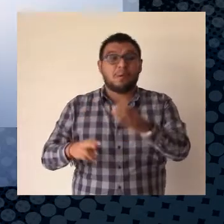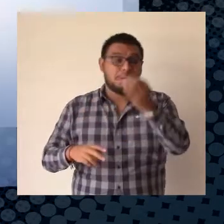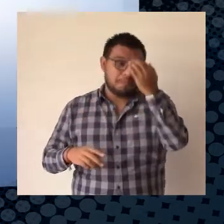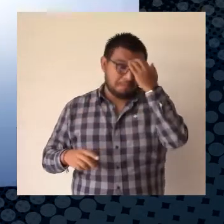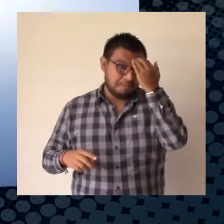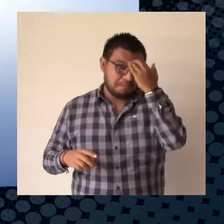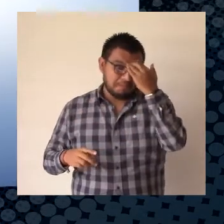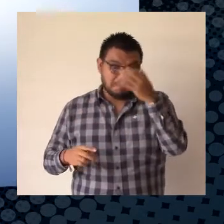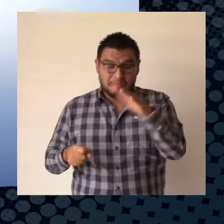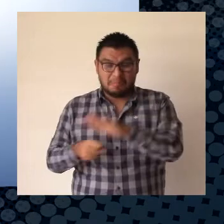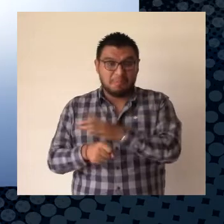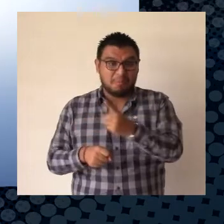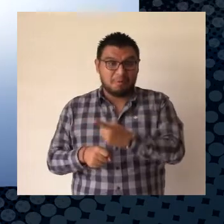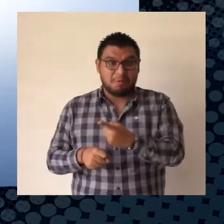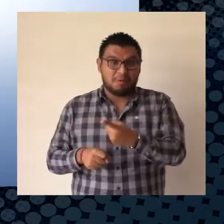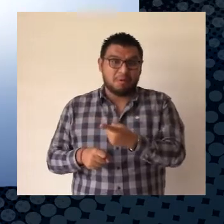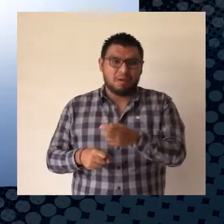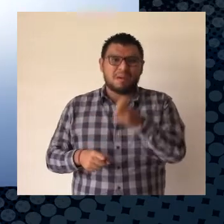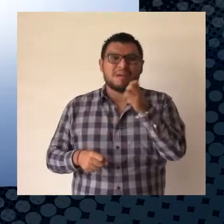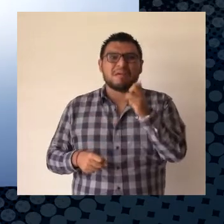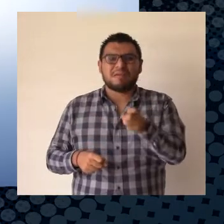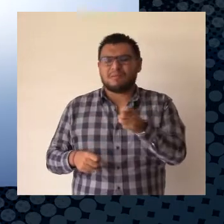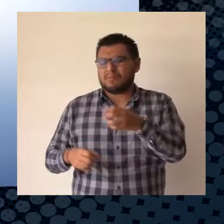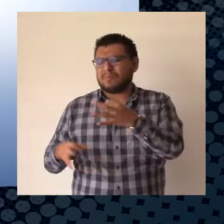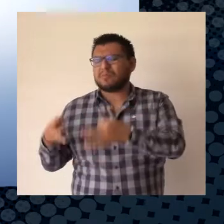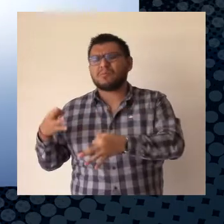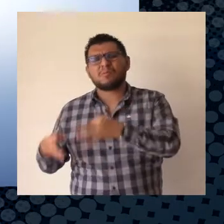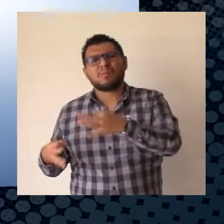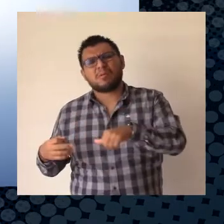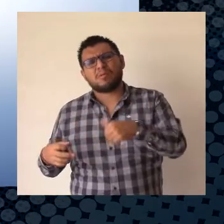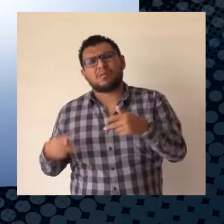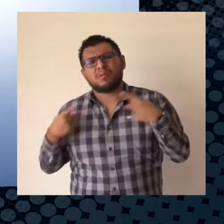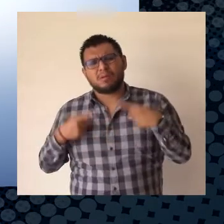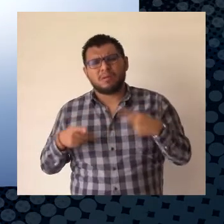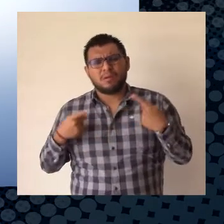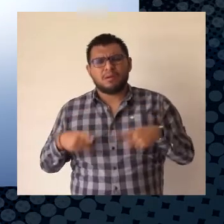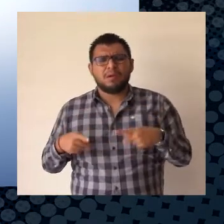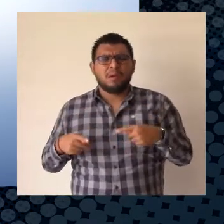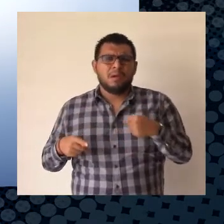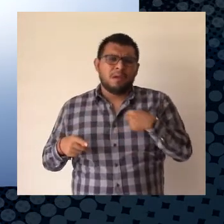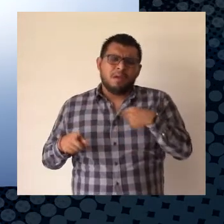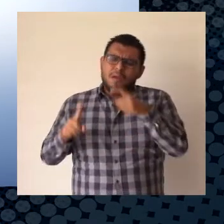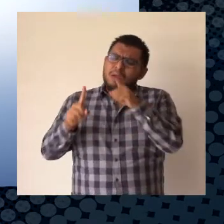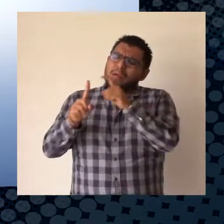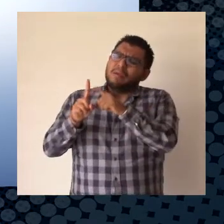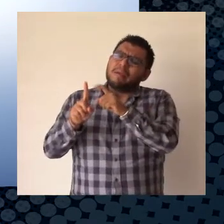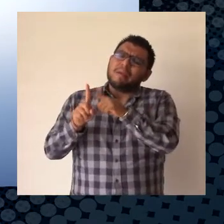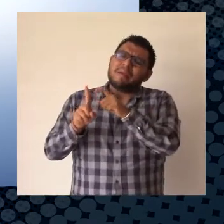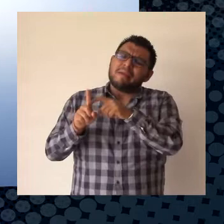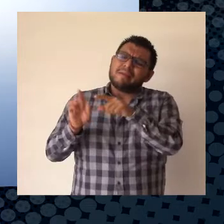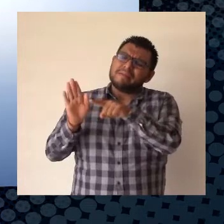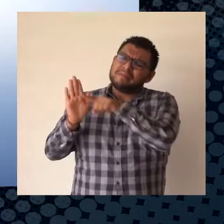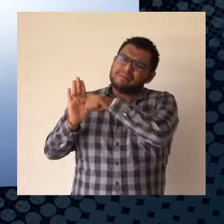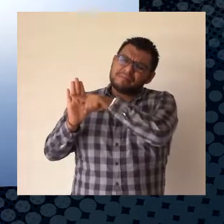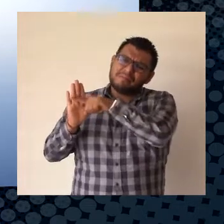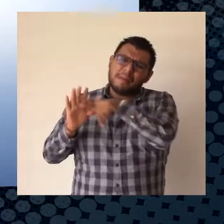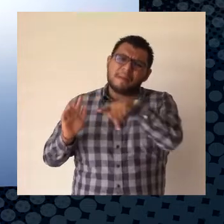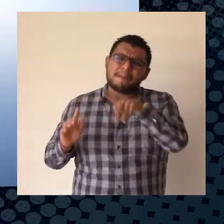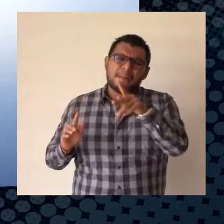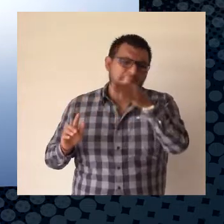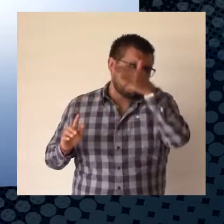ocasionó. Eso es juzgar a otro. Me pongo yo a criticarlo en forma negativa, pero no